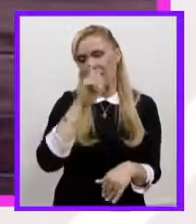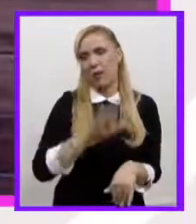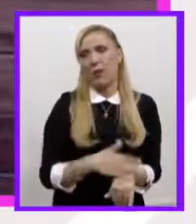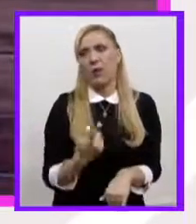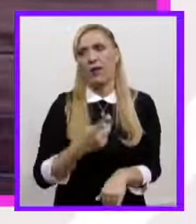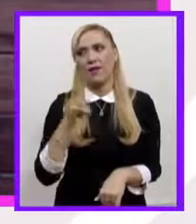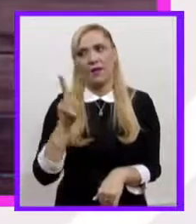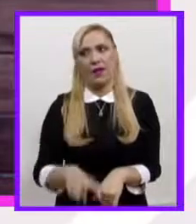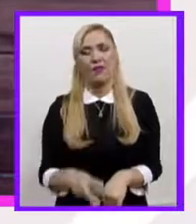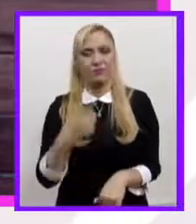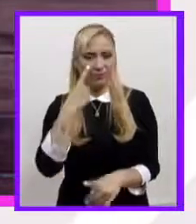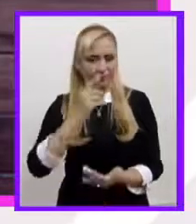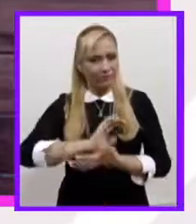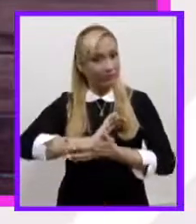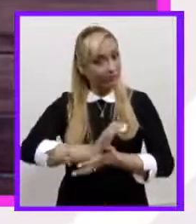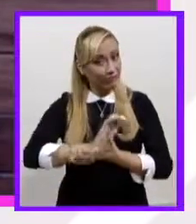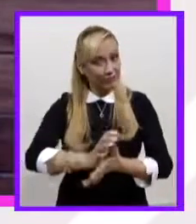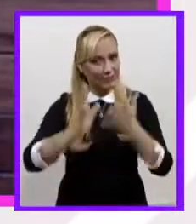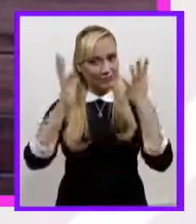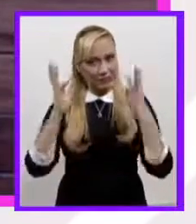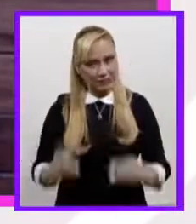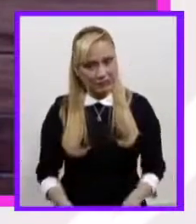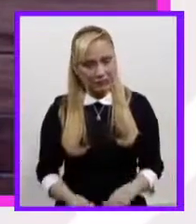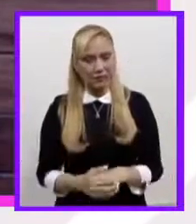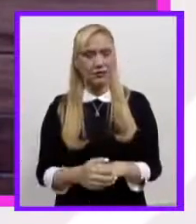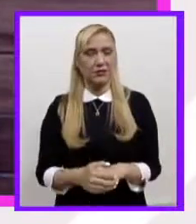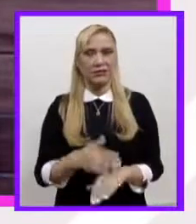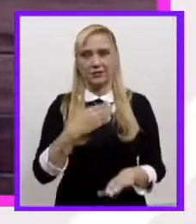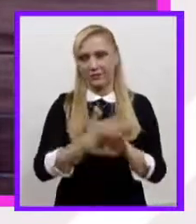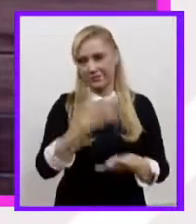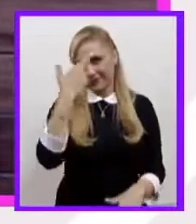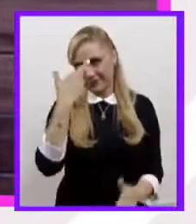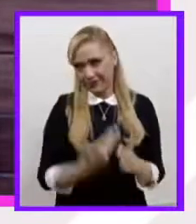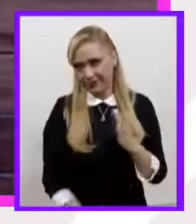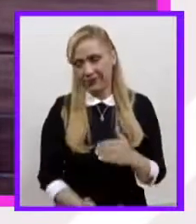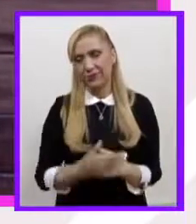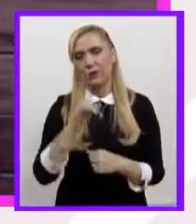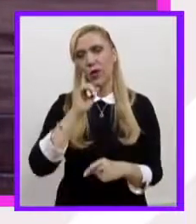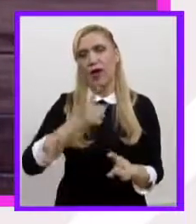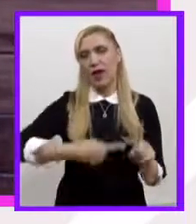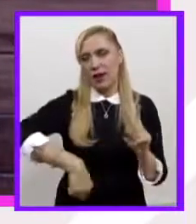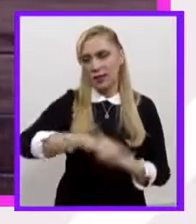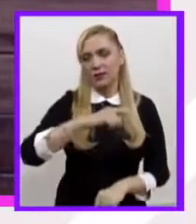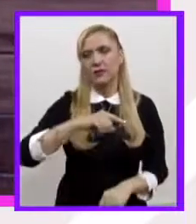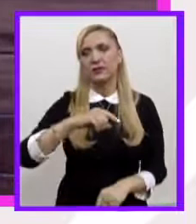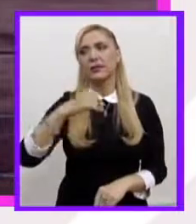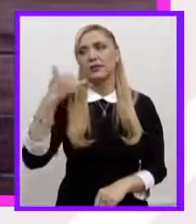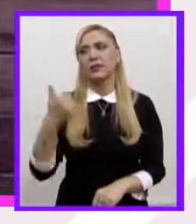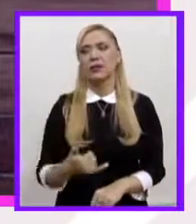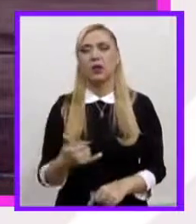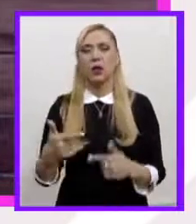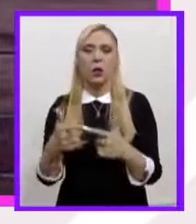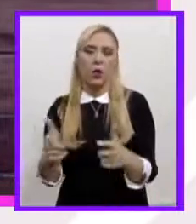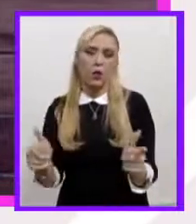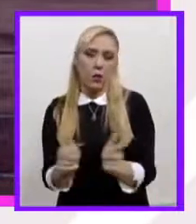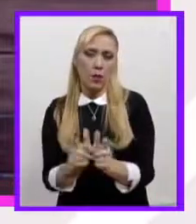tenemos niveles de discriminación prácticos y de violencias en contra de las mujeres y de los